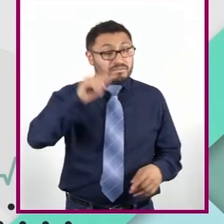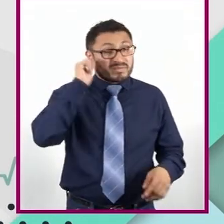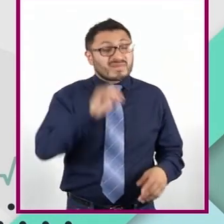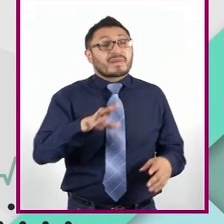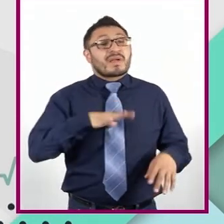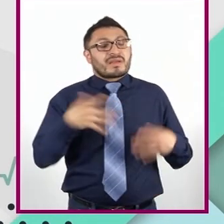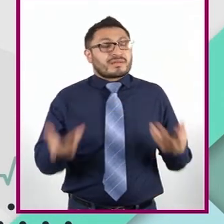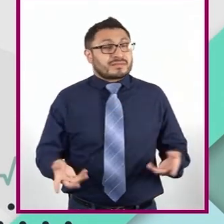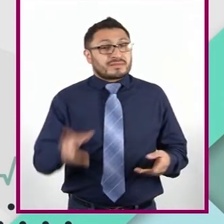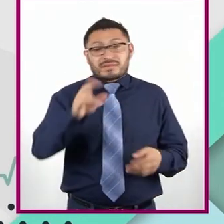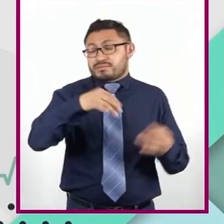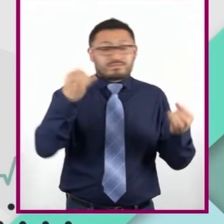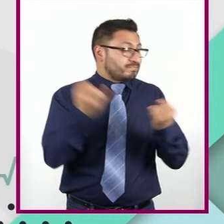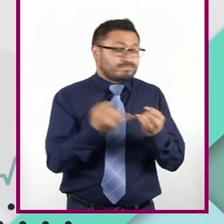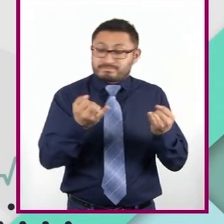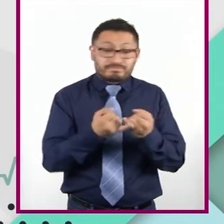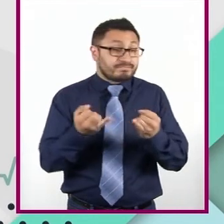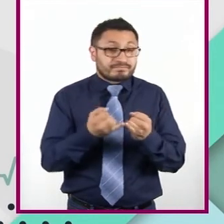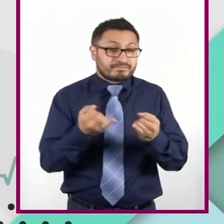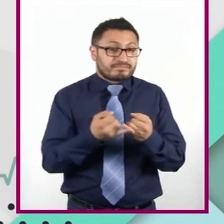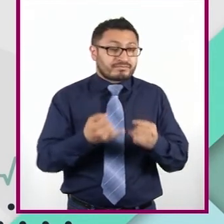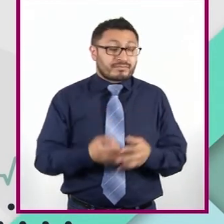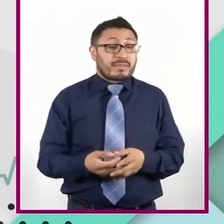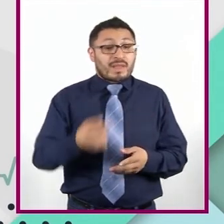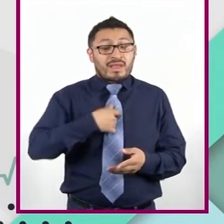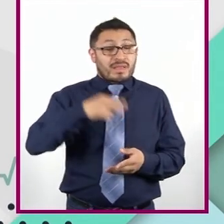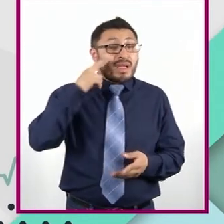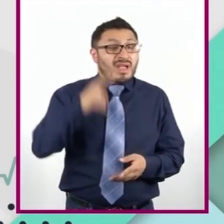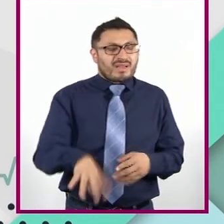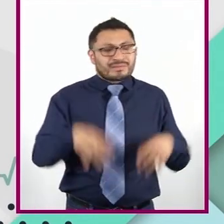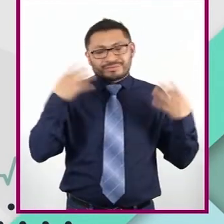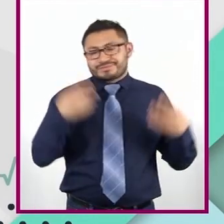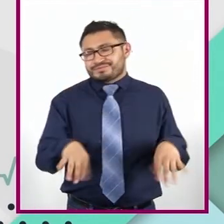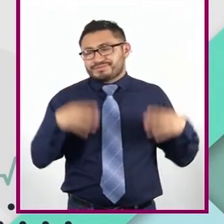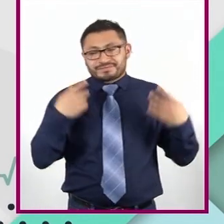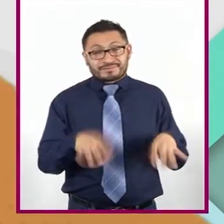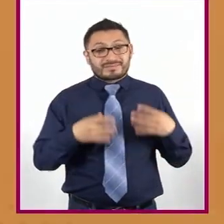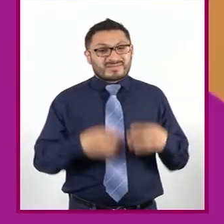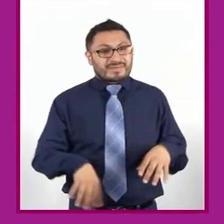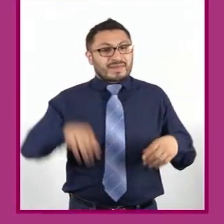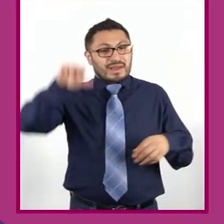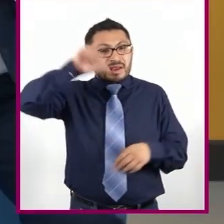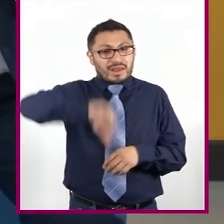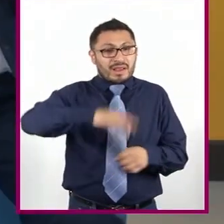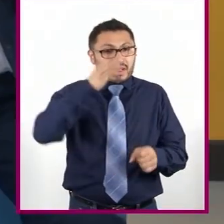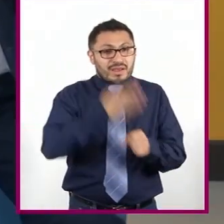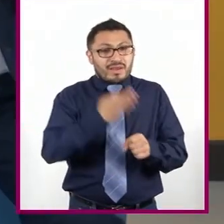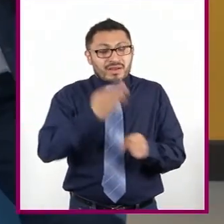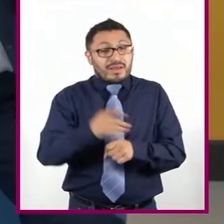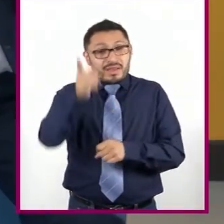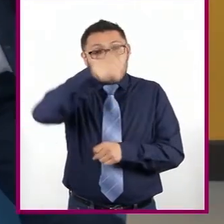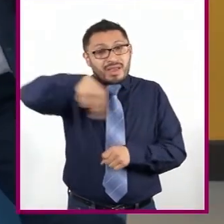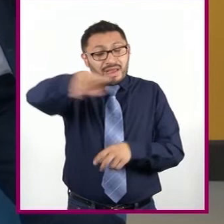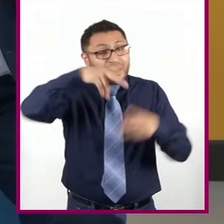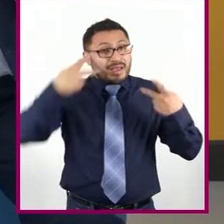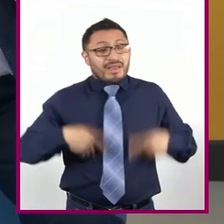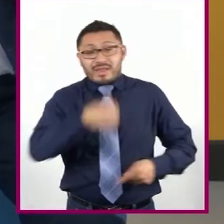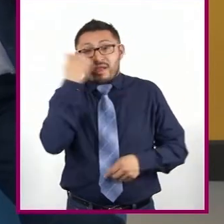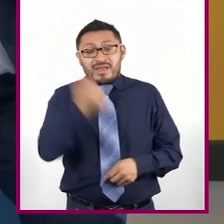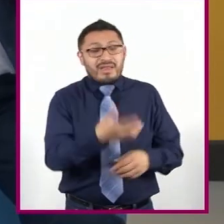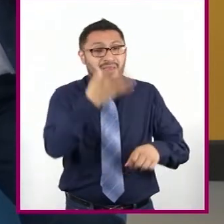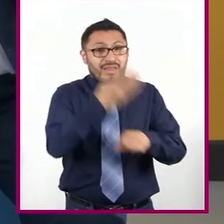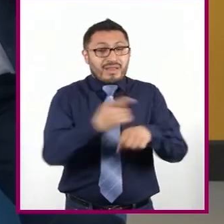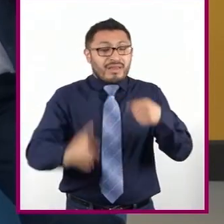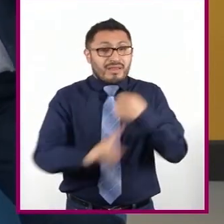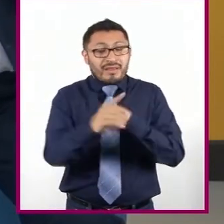estos no son iguales. Me parece, maestra Raquel, que llegó el momento de que en casa resuelvan el